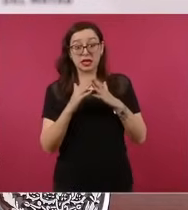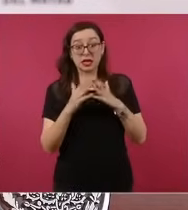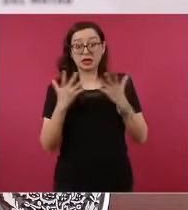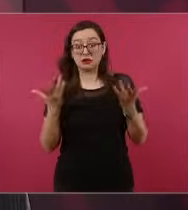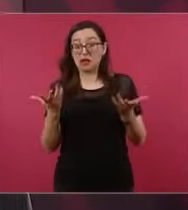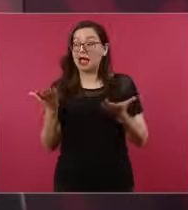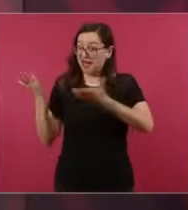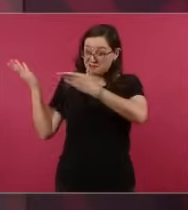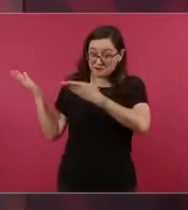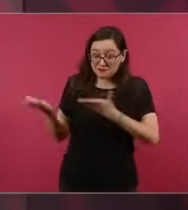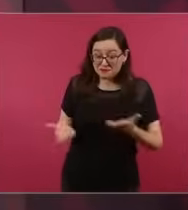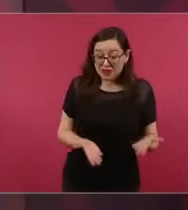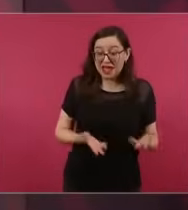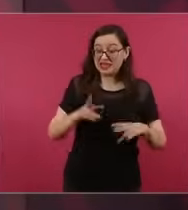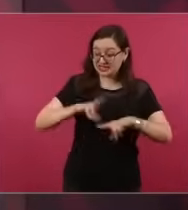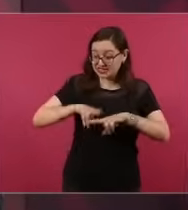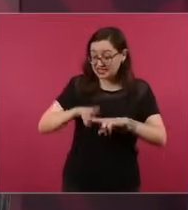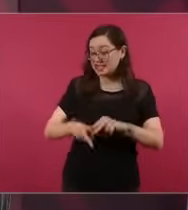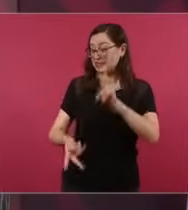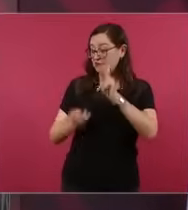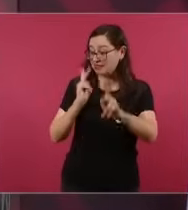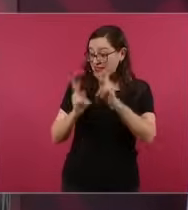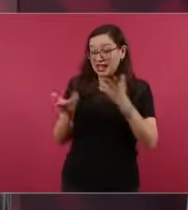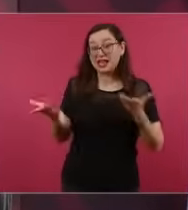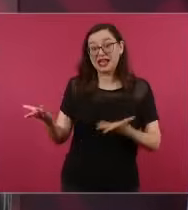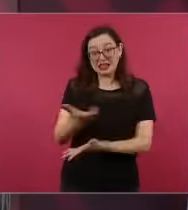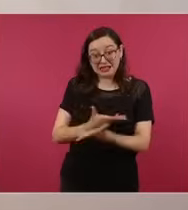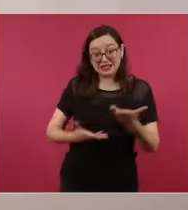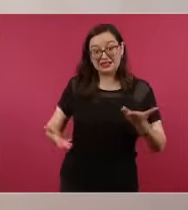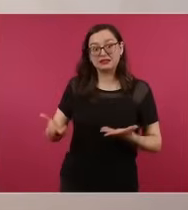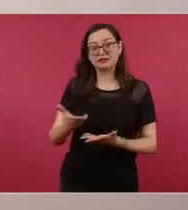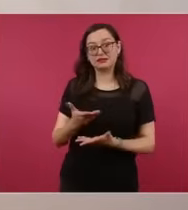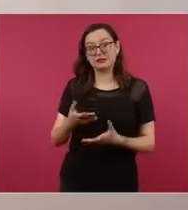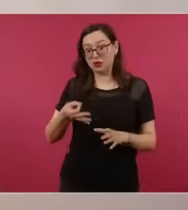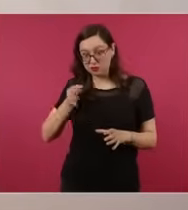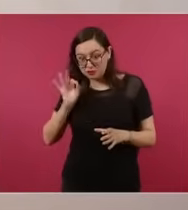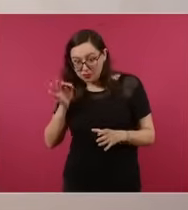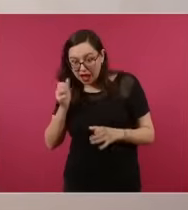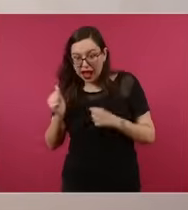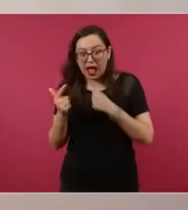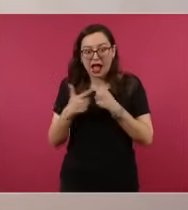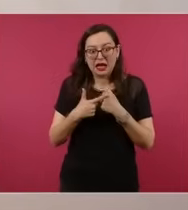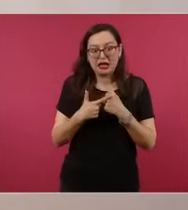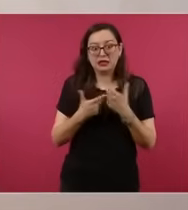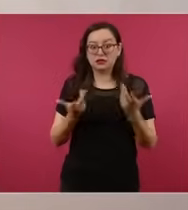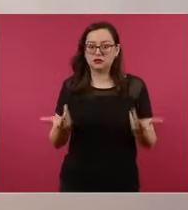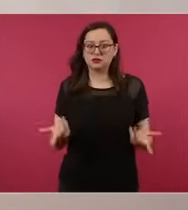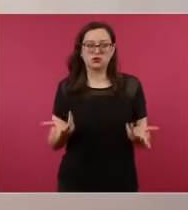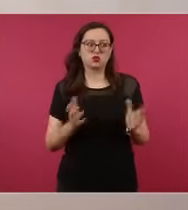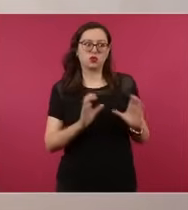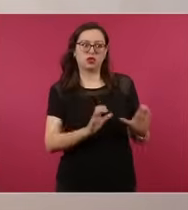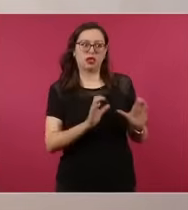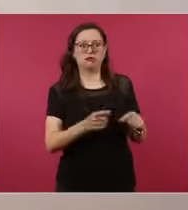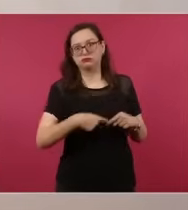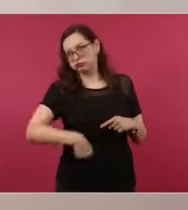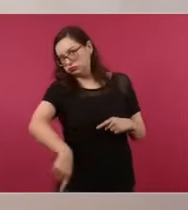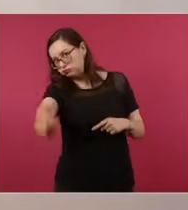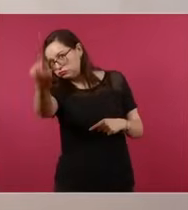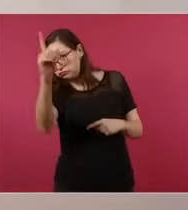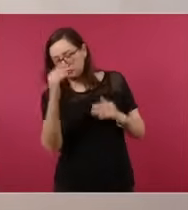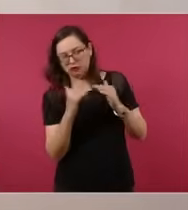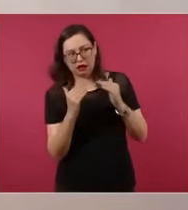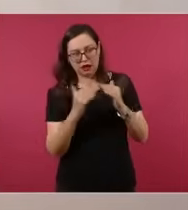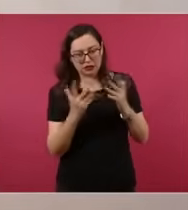te van a abrir la puerta, se va a decir, siéntese, no se va a tomar algo. Le digo, pues ya no les, les